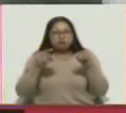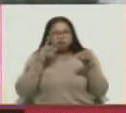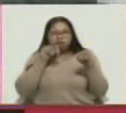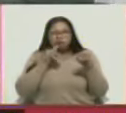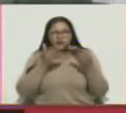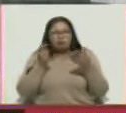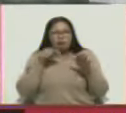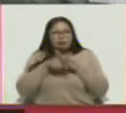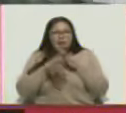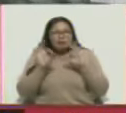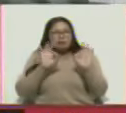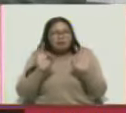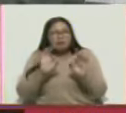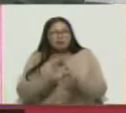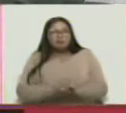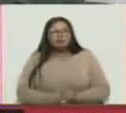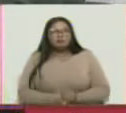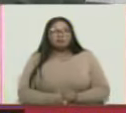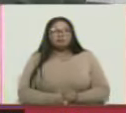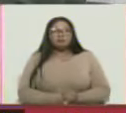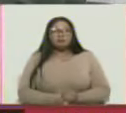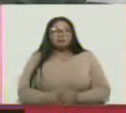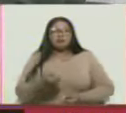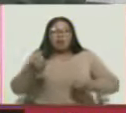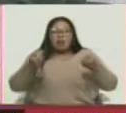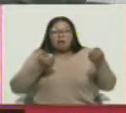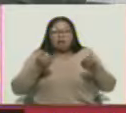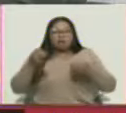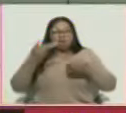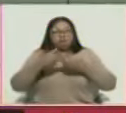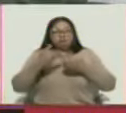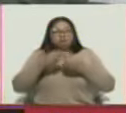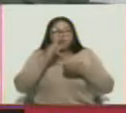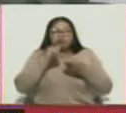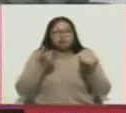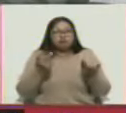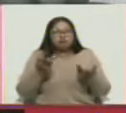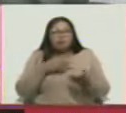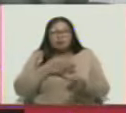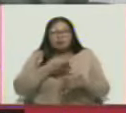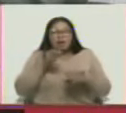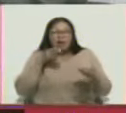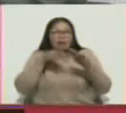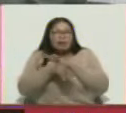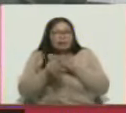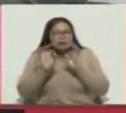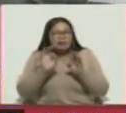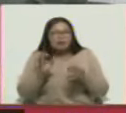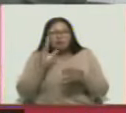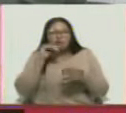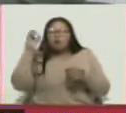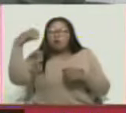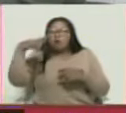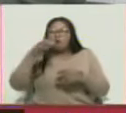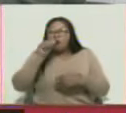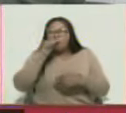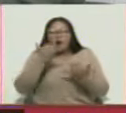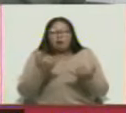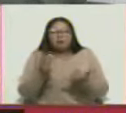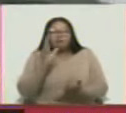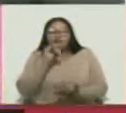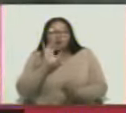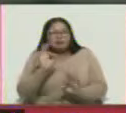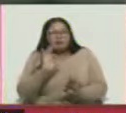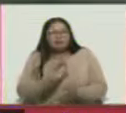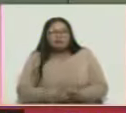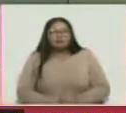entrado las cisternas de combustible a la Franja de Gaza. La Franja de Gaza no tiene luz, ni agua, ni... La ONU se